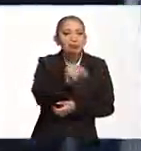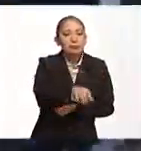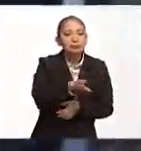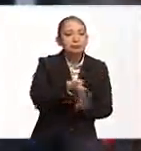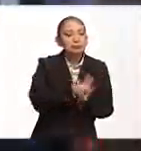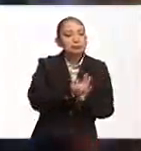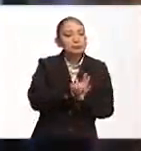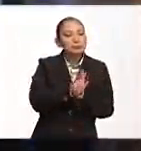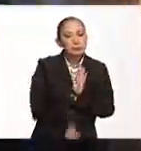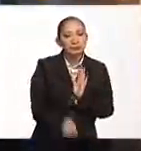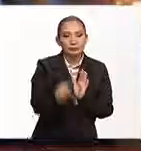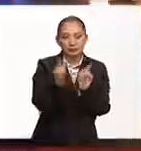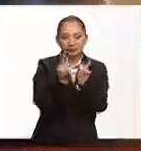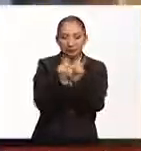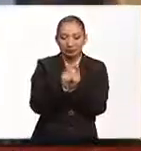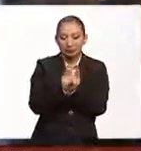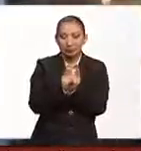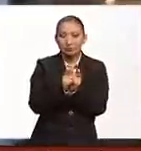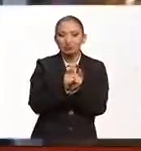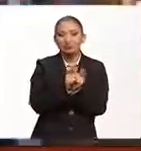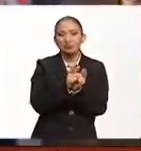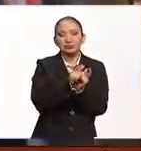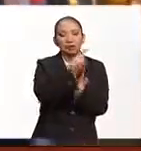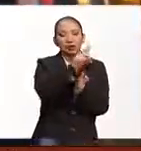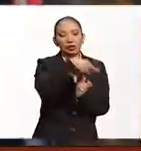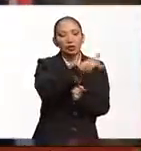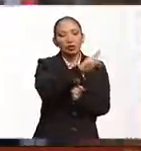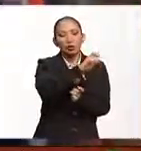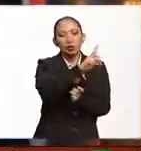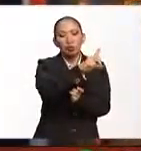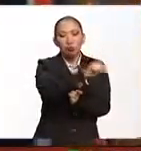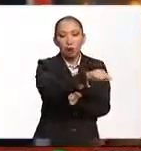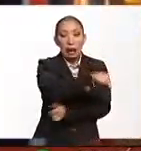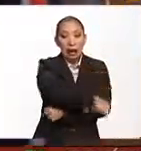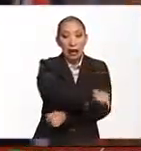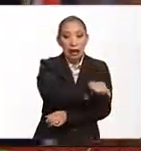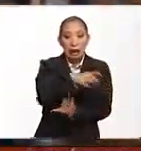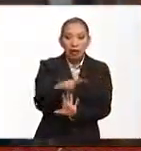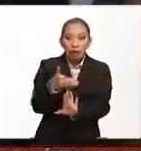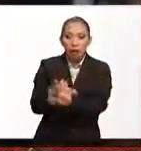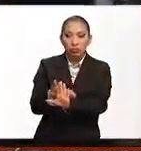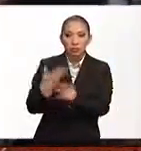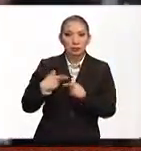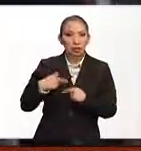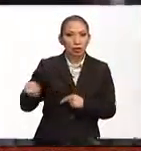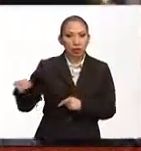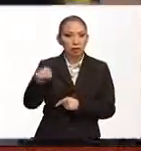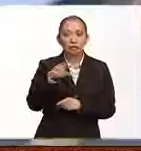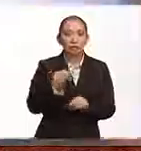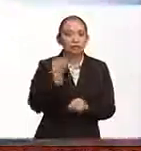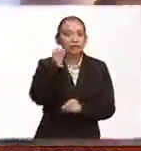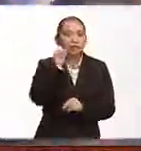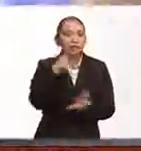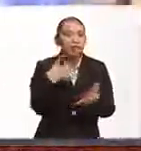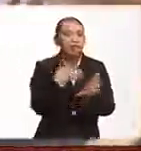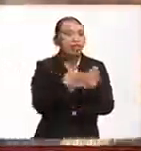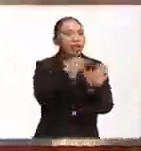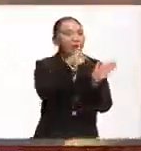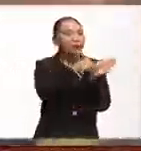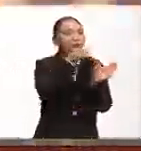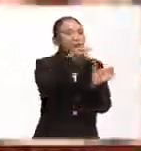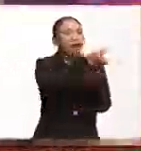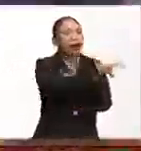del terrorismo kurdo, este no actúa contra población abierta, usualmente lo hace contra instalaciones